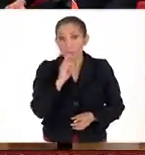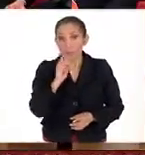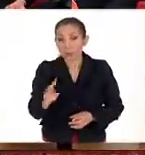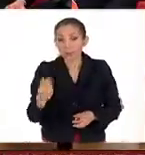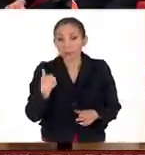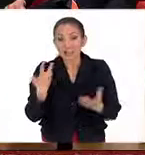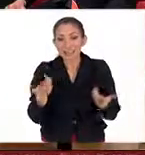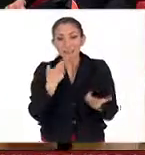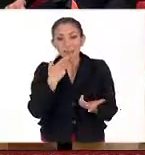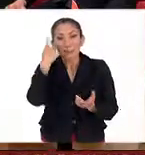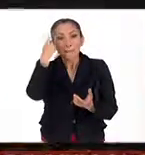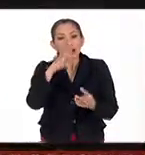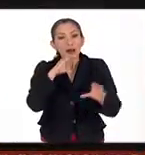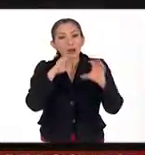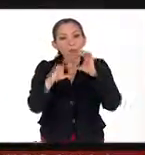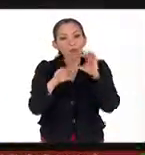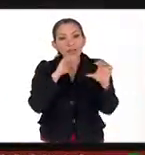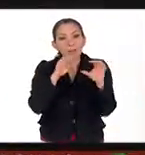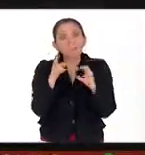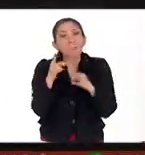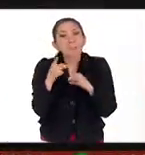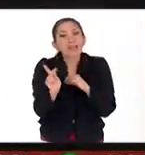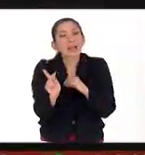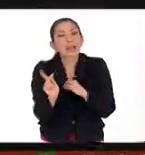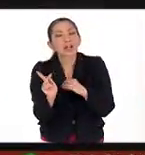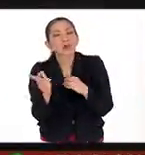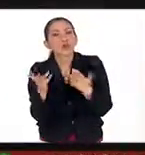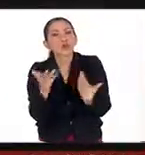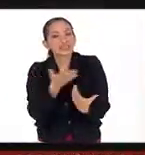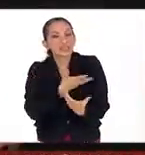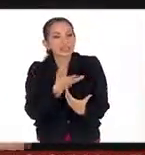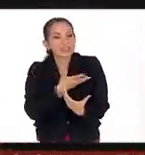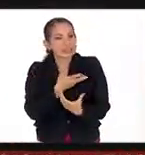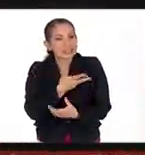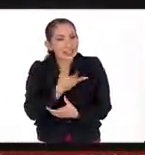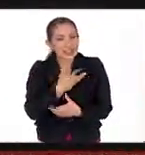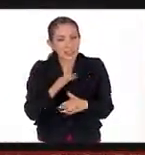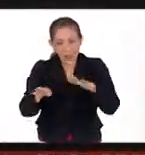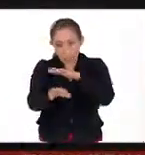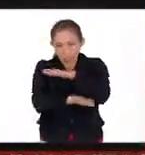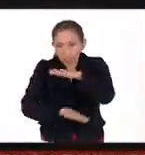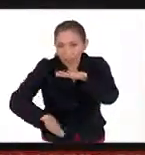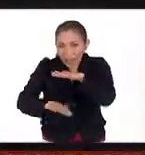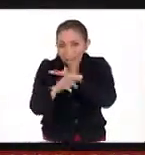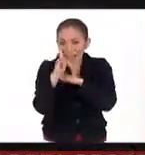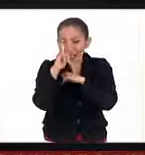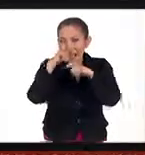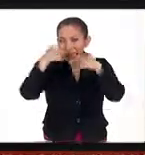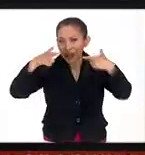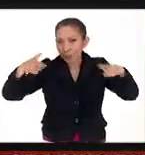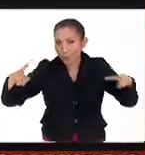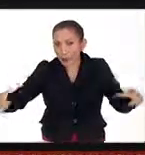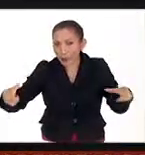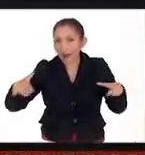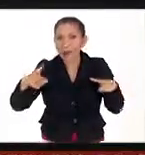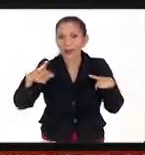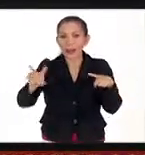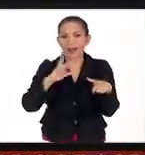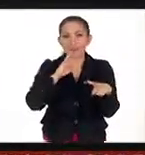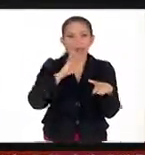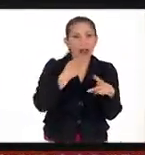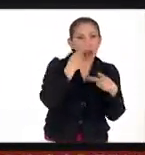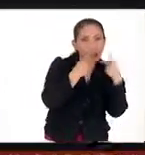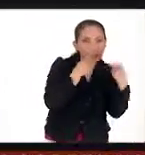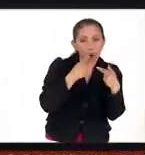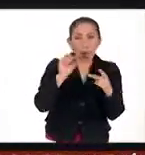instrumento de la comunicación, pero sabemos que la comunicación tiene toda la plataforma del lenguaje, el lenguaje verbal, el